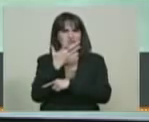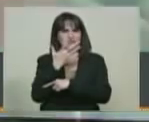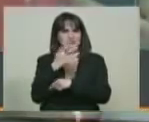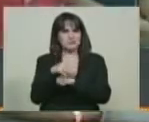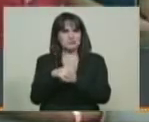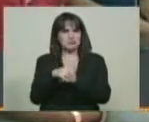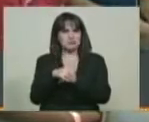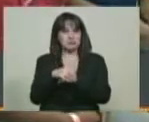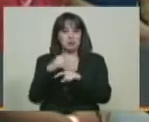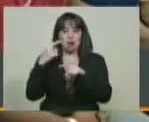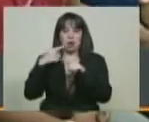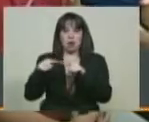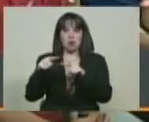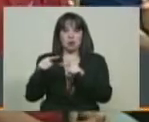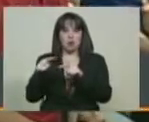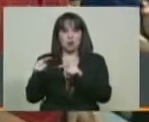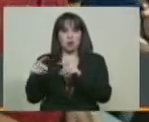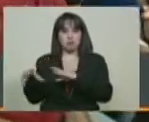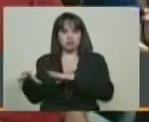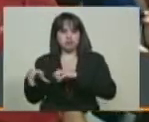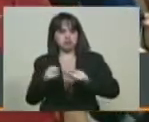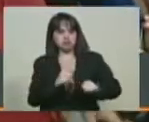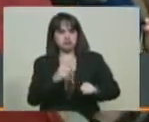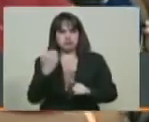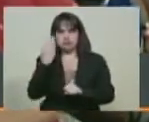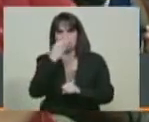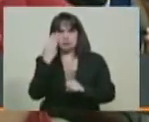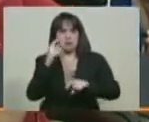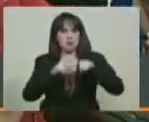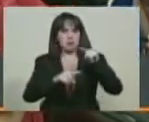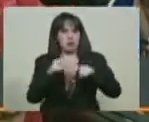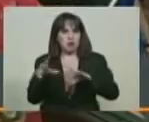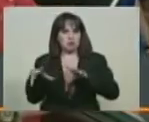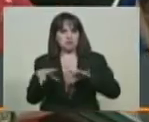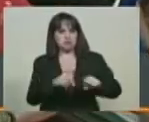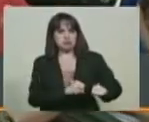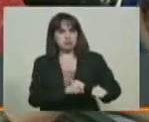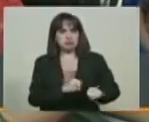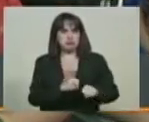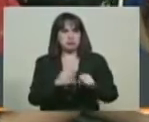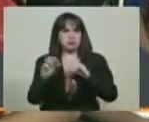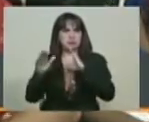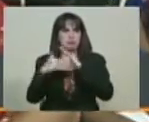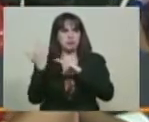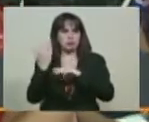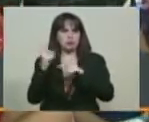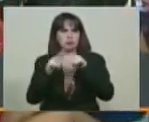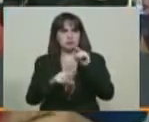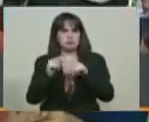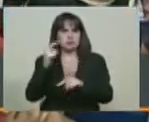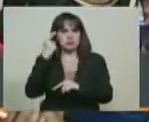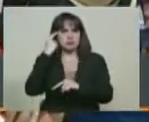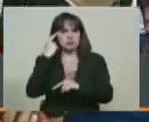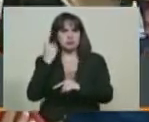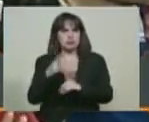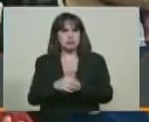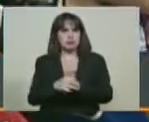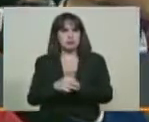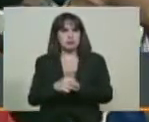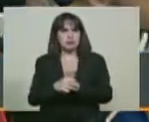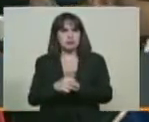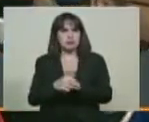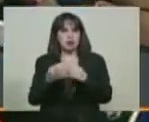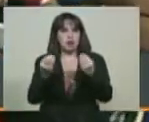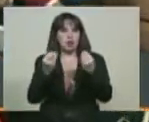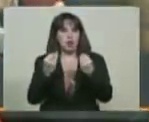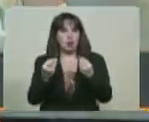Y el capitalismo se ganaba a la gente con la moda, el changa changa. Y la gente bailando con John Travolta.